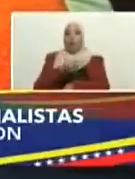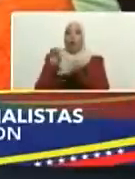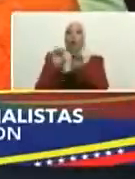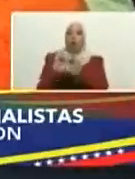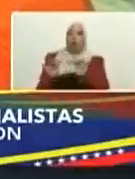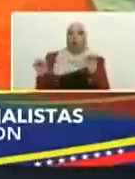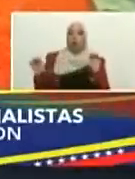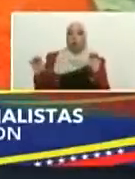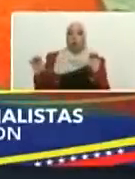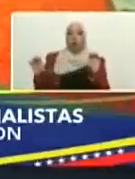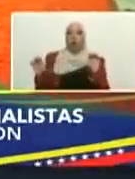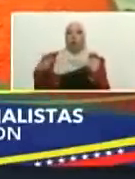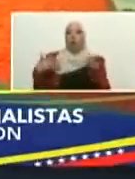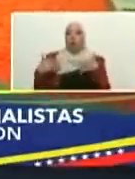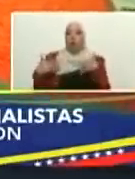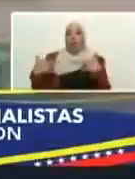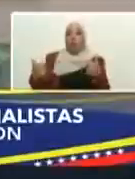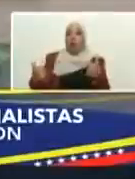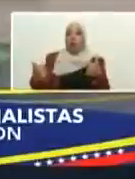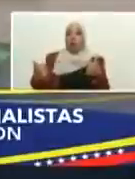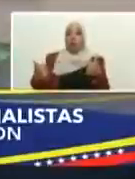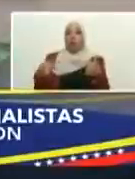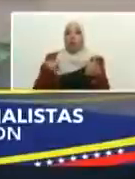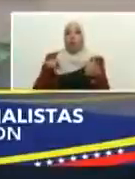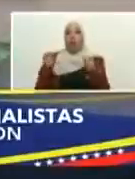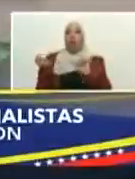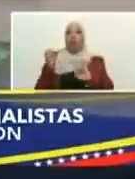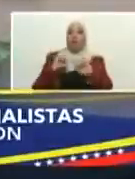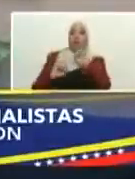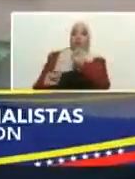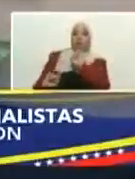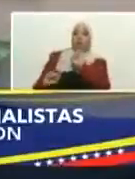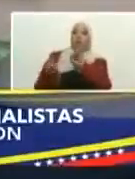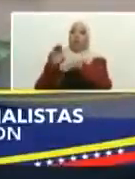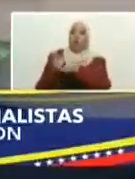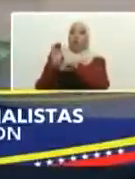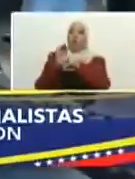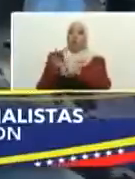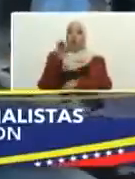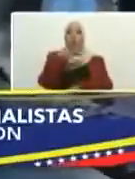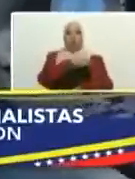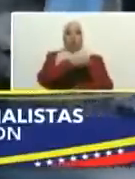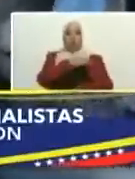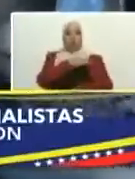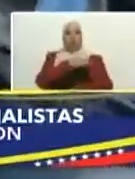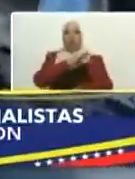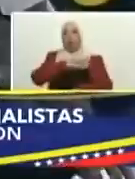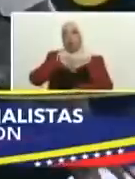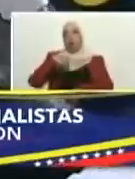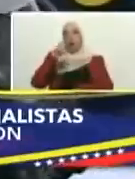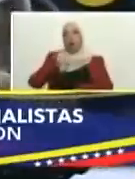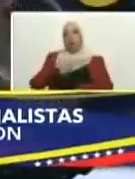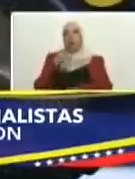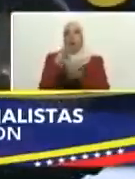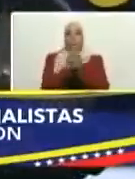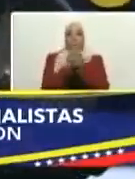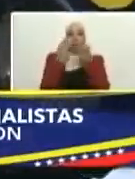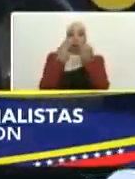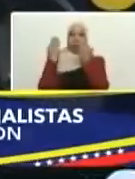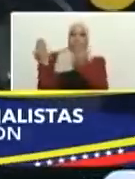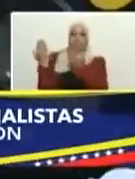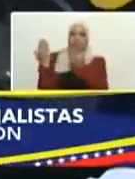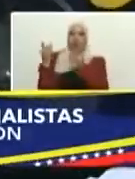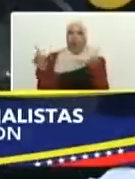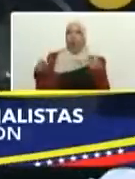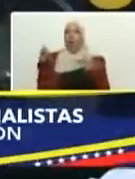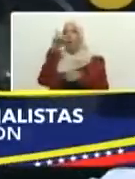educativas, de las políticas de salud, de las políticas de prevención y de protección social. Pero yo quiero darle la palabra al cumpleañero,